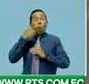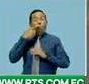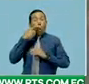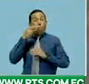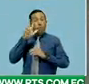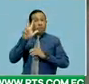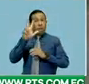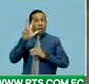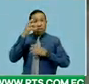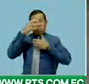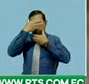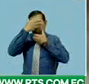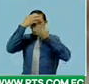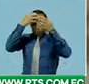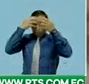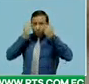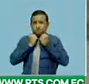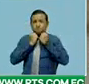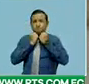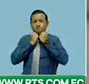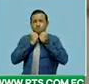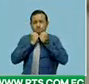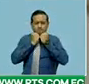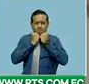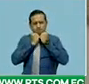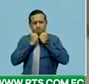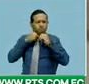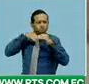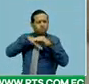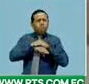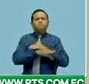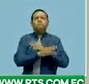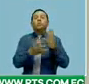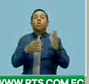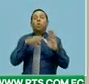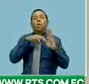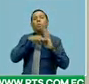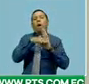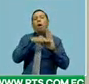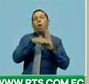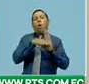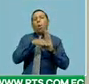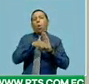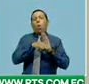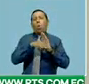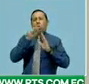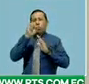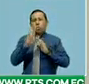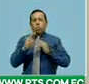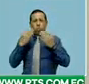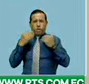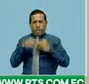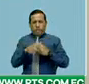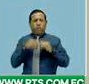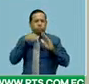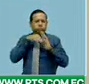sacaran $14,000 desde una agencia bancaria ubicada en un centro comercial al sur de